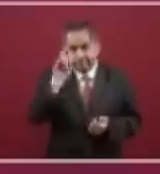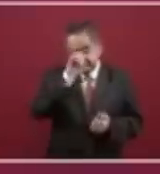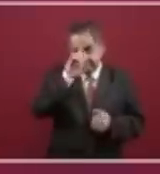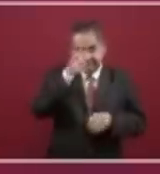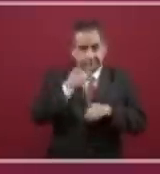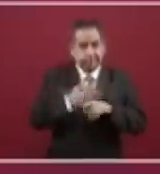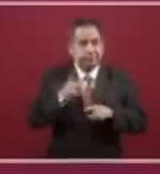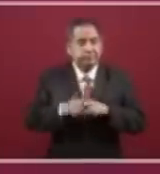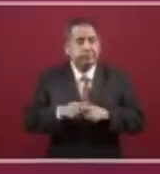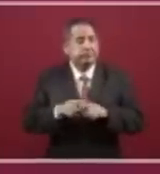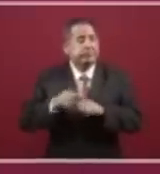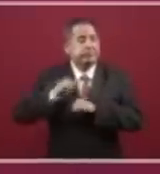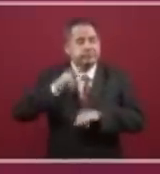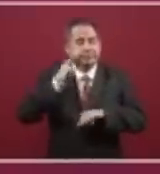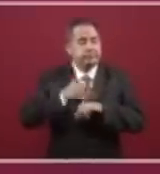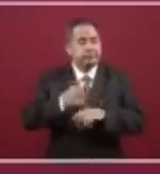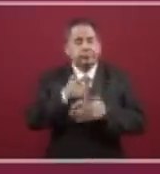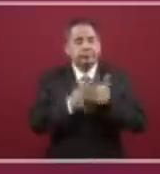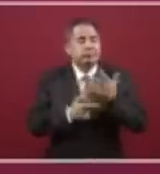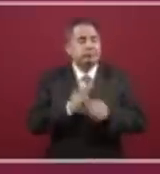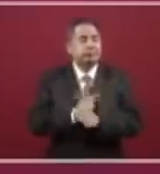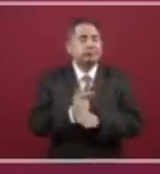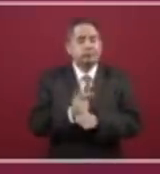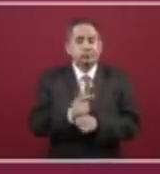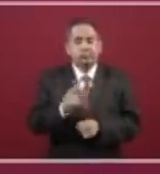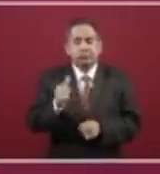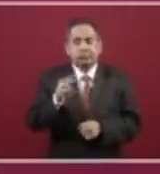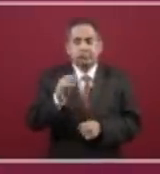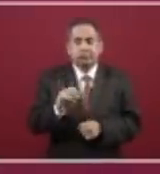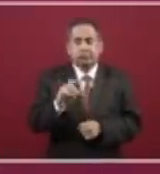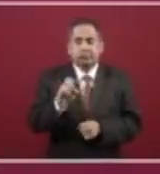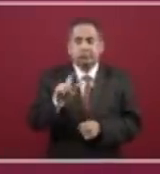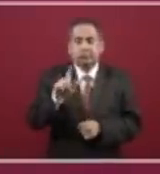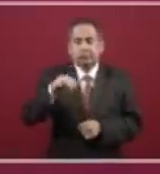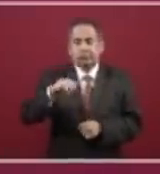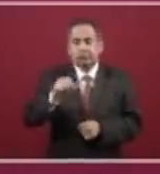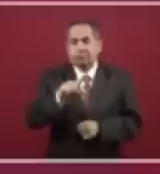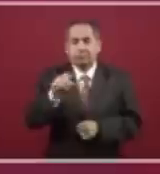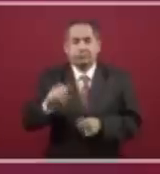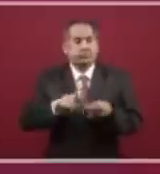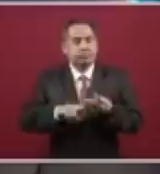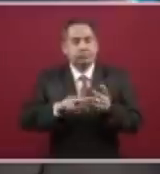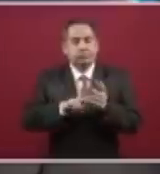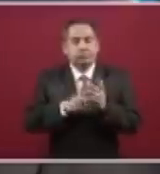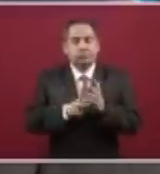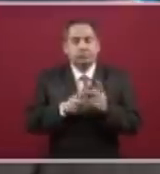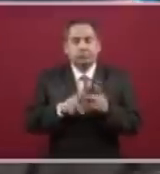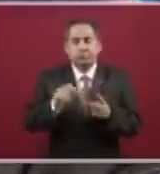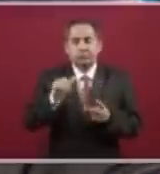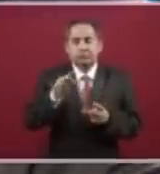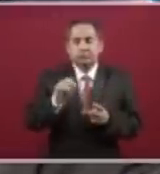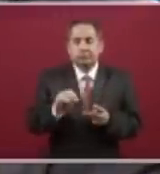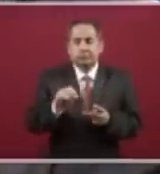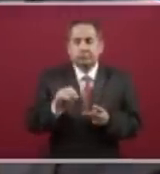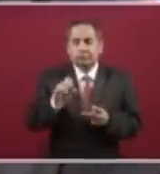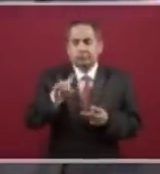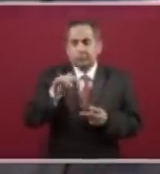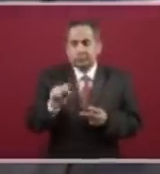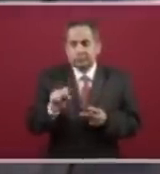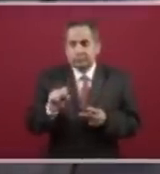de este proyecto el licenciado alfredo del mazo y el ingeniero alfredo elías